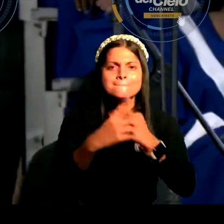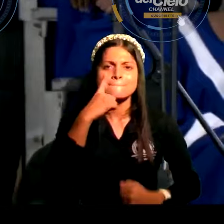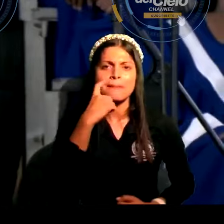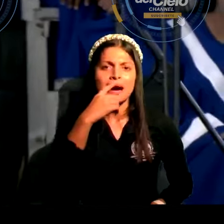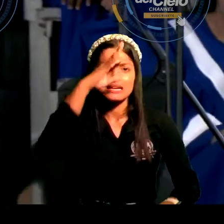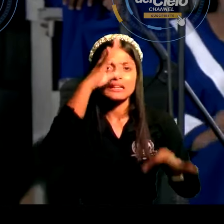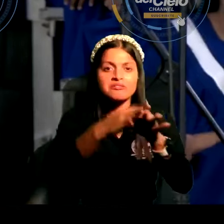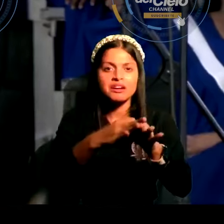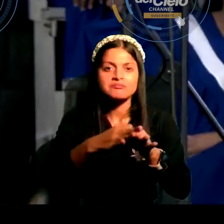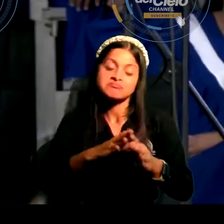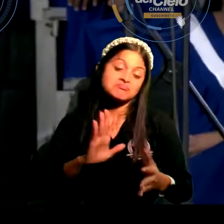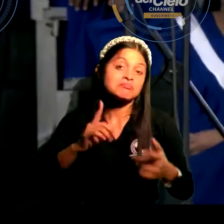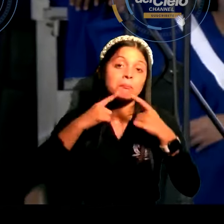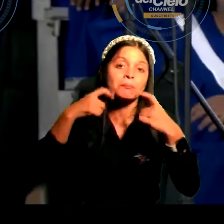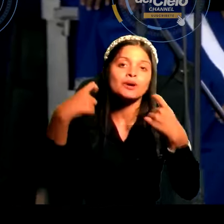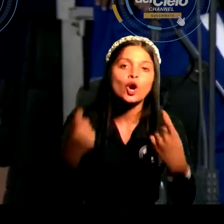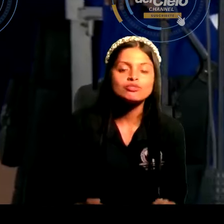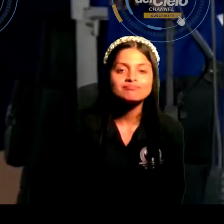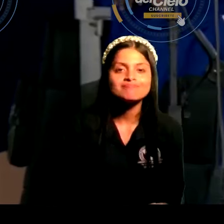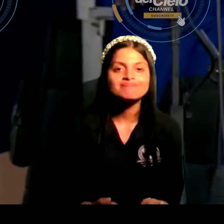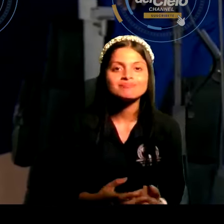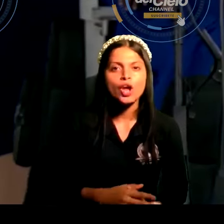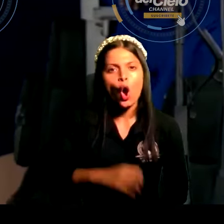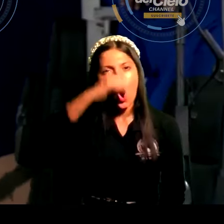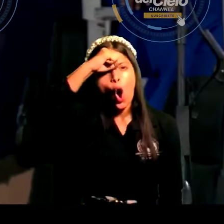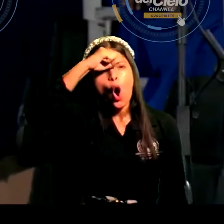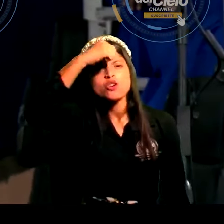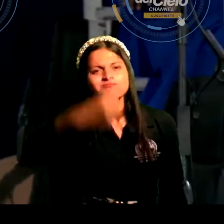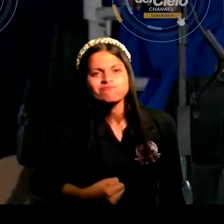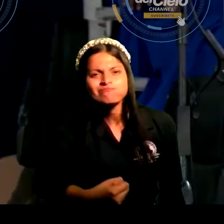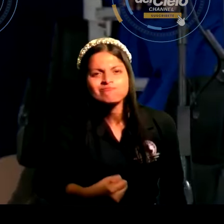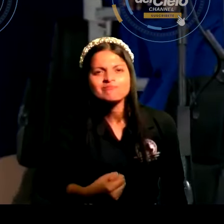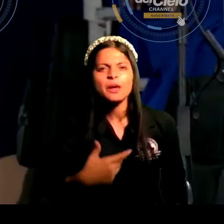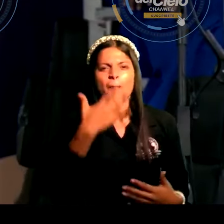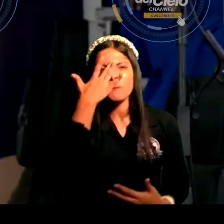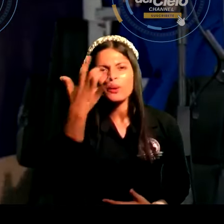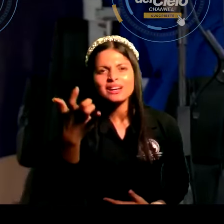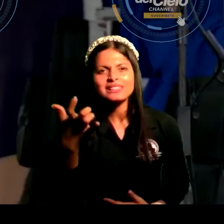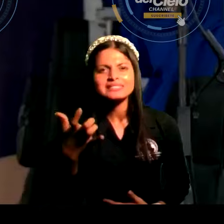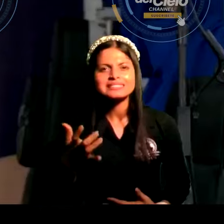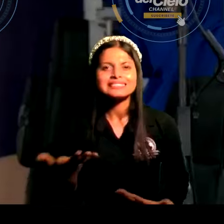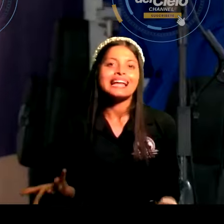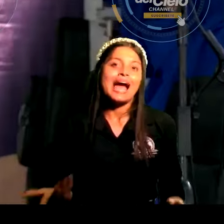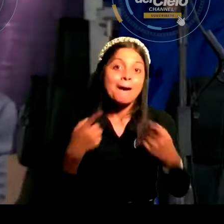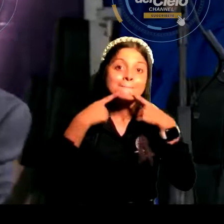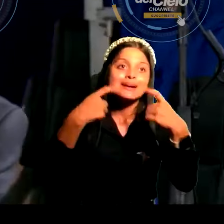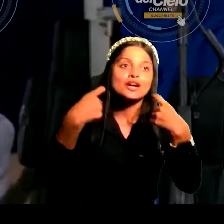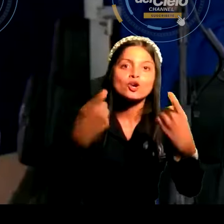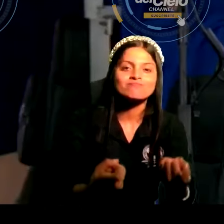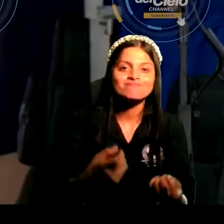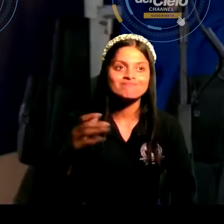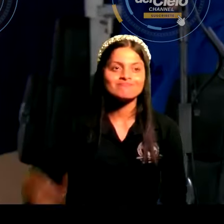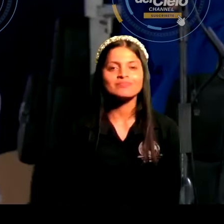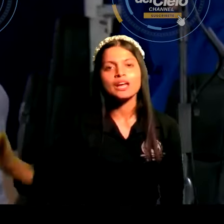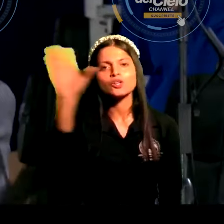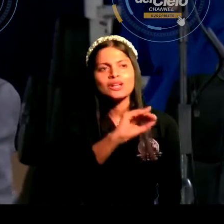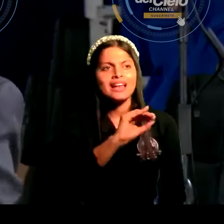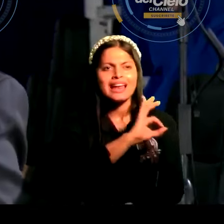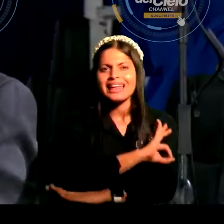incredulidad. Josué también, todos Así que no había